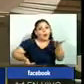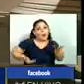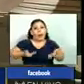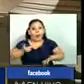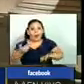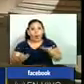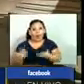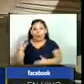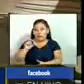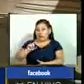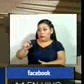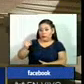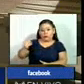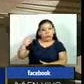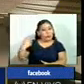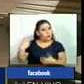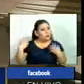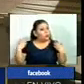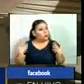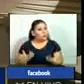se ha disparado